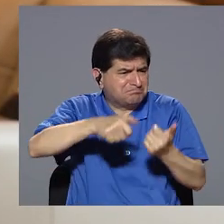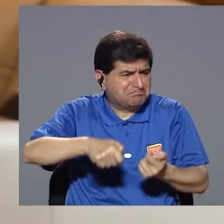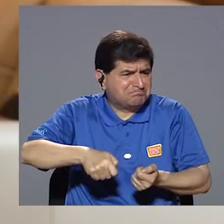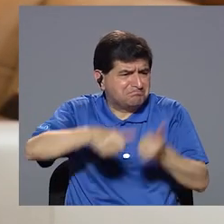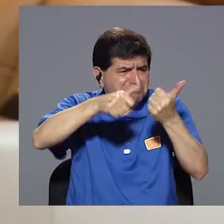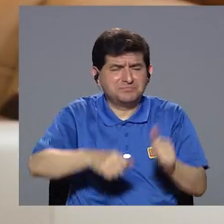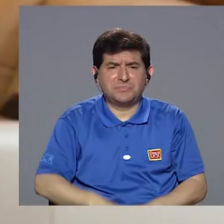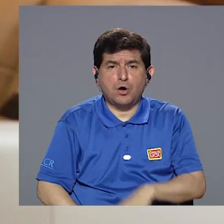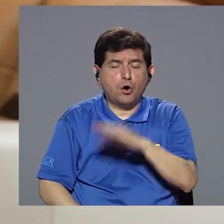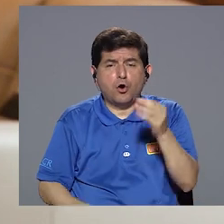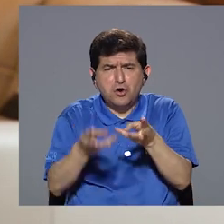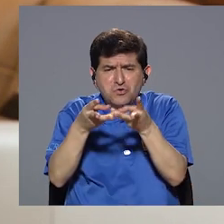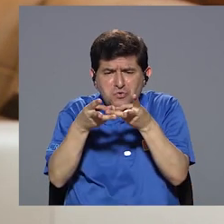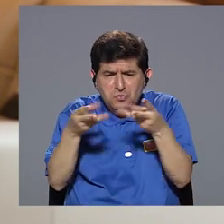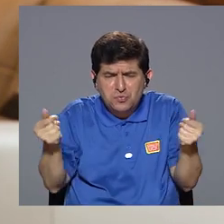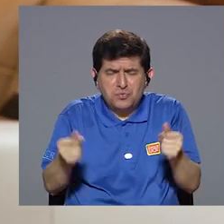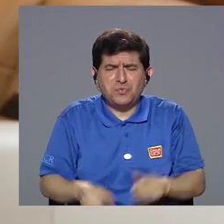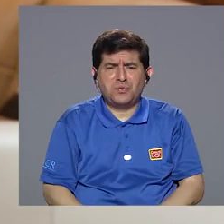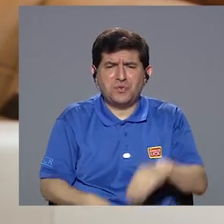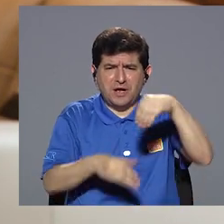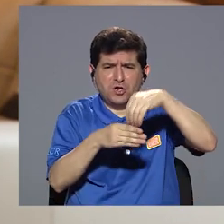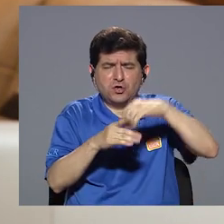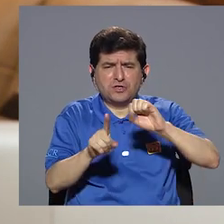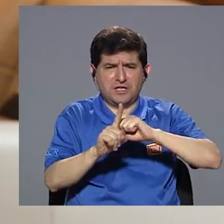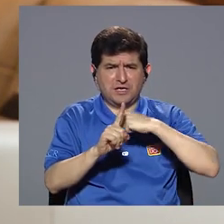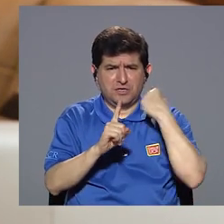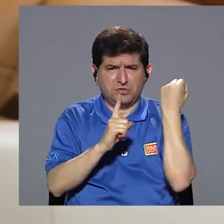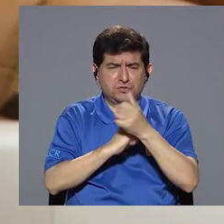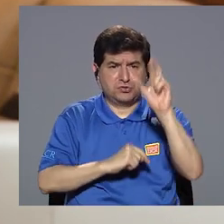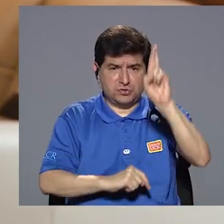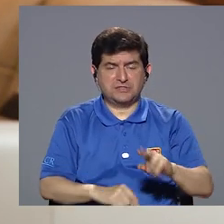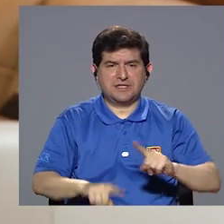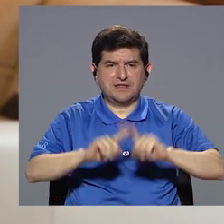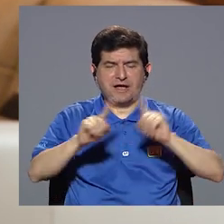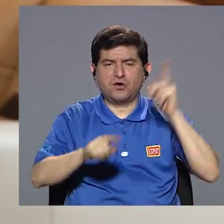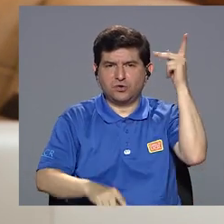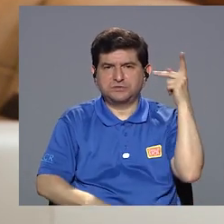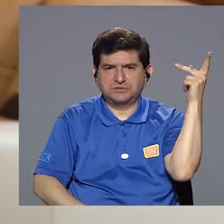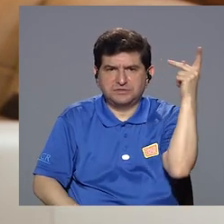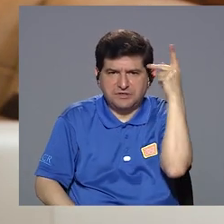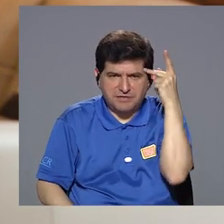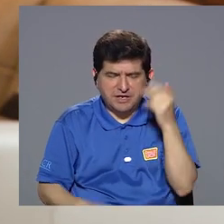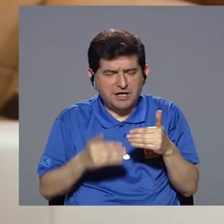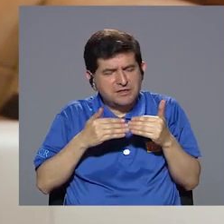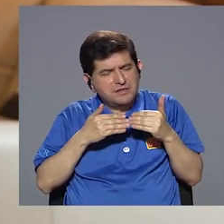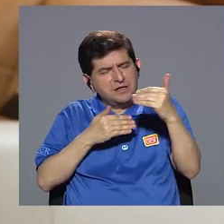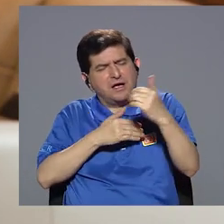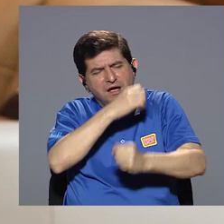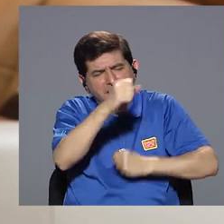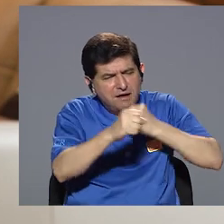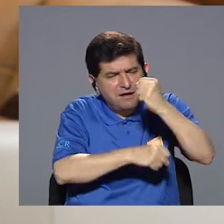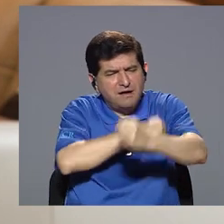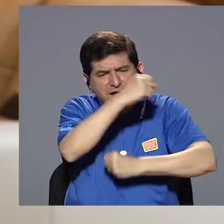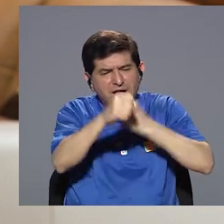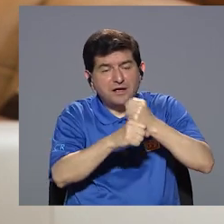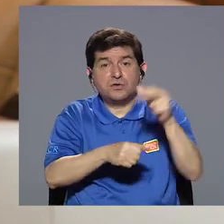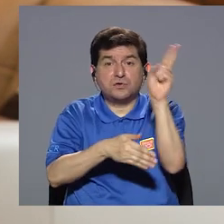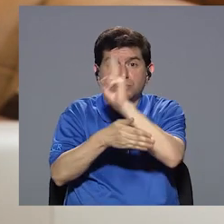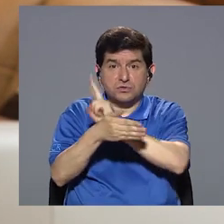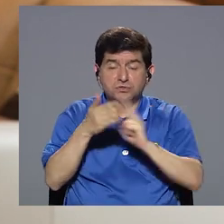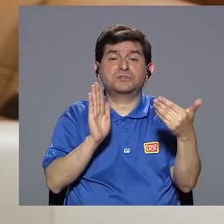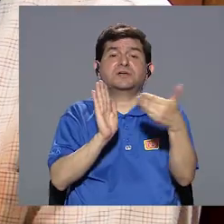que ha excluido que ha desmembrado el tejido social costarricense producto de una serie de políticas a lo largo de varias décadas